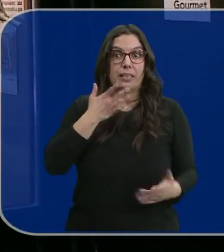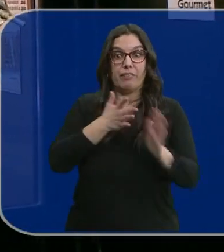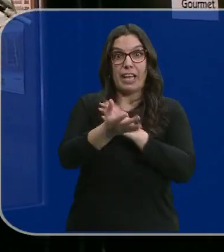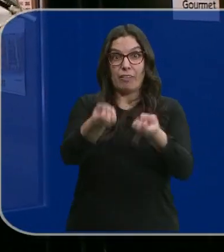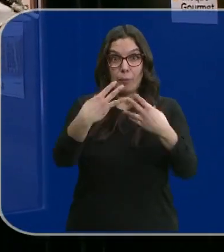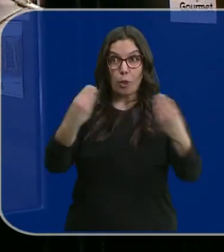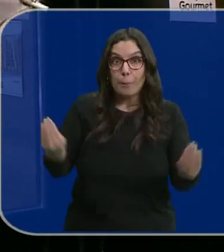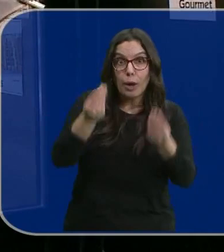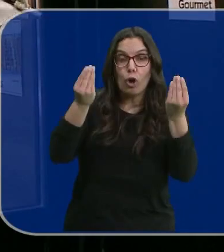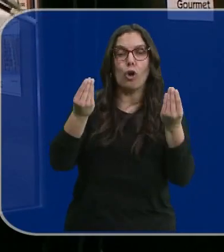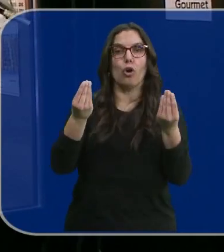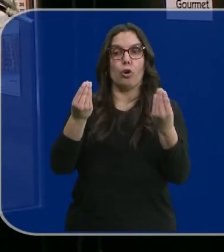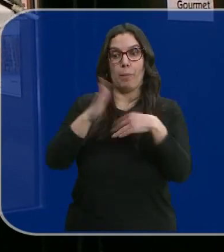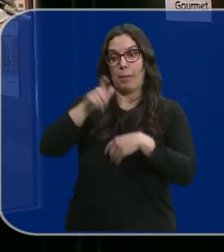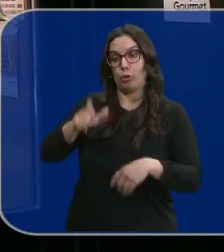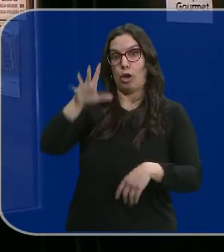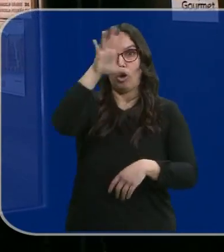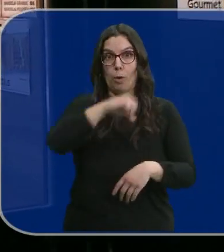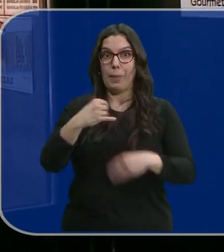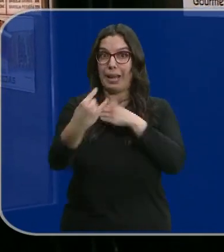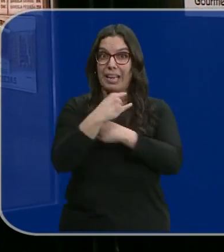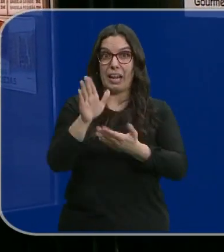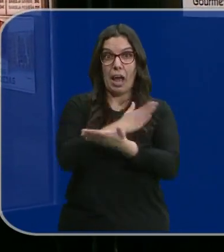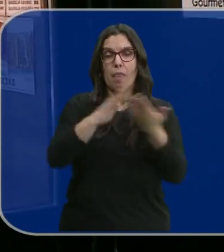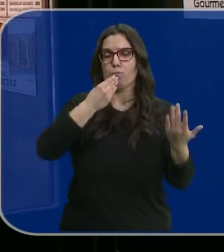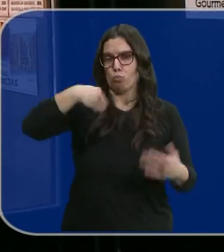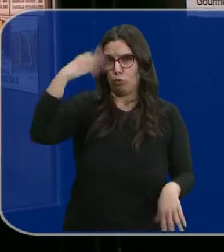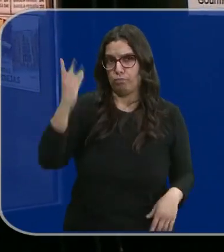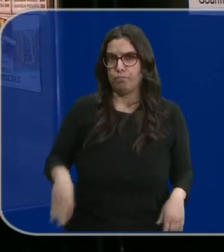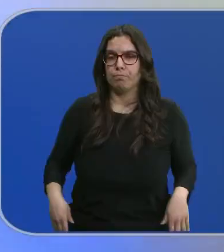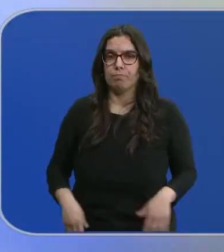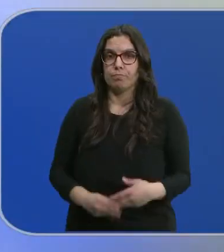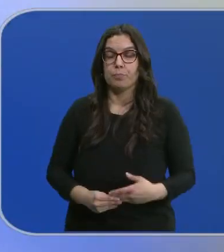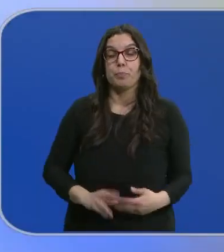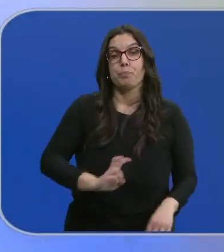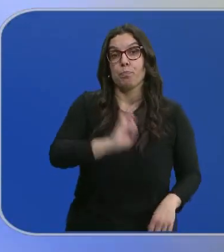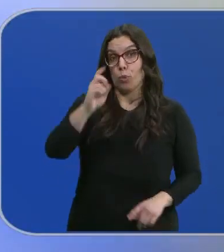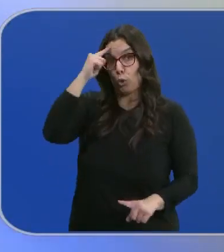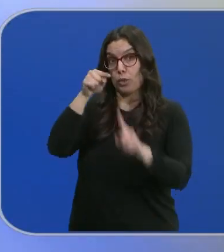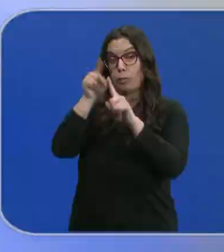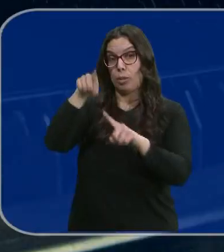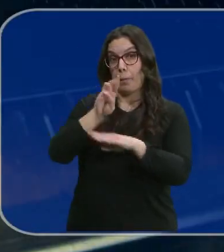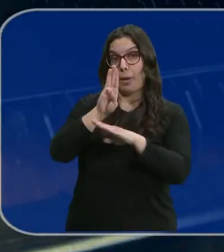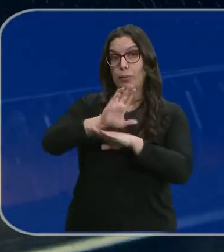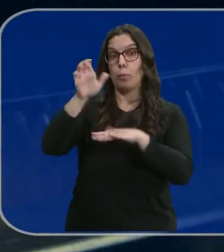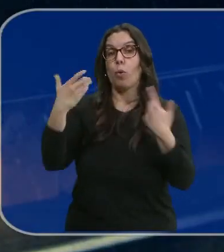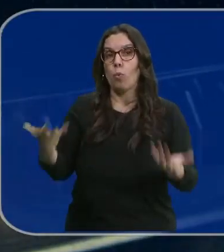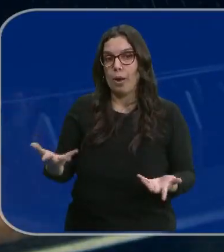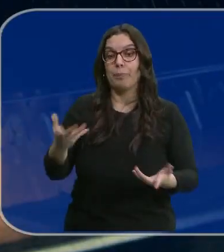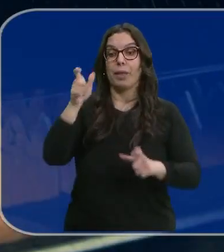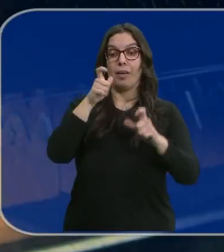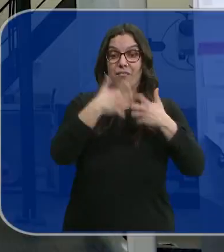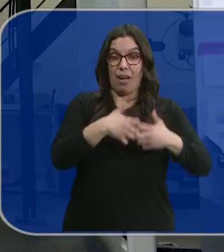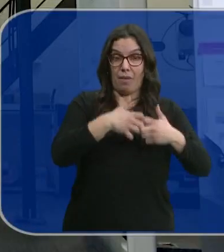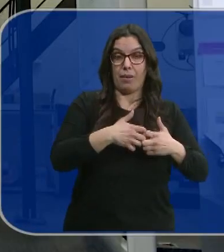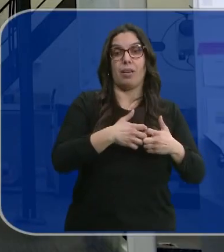la información que se dé al consumidor y no se engañe, pues me parece perfecto. Otro objetivo del Parlamento Europeo es que los